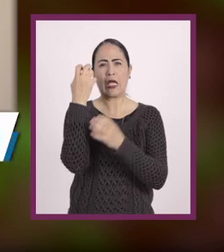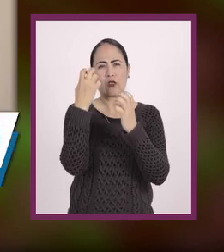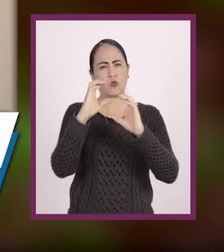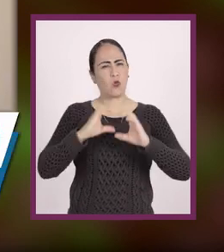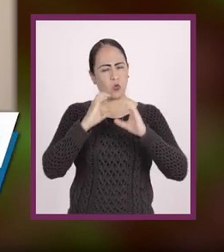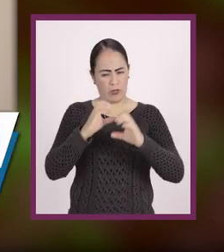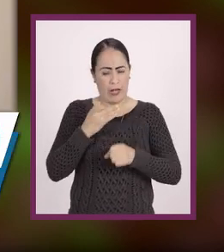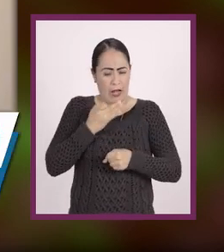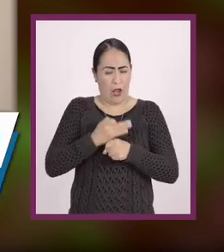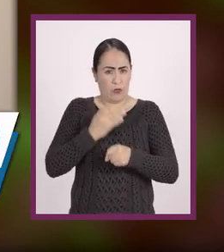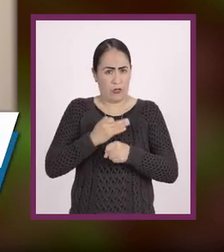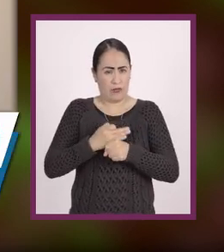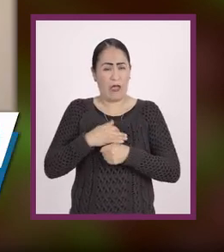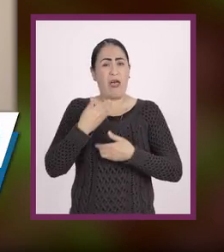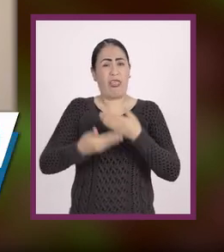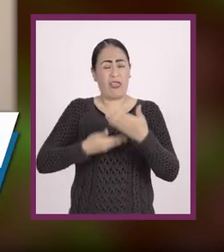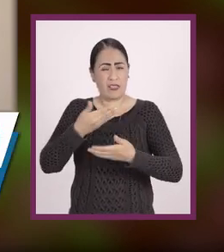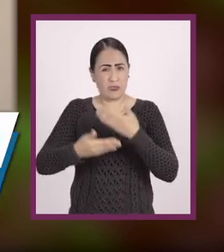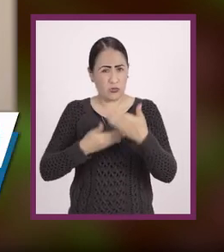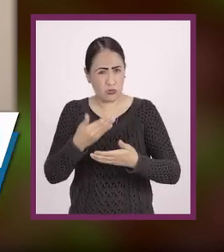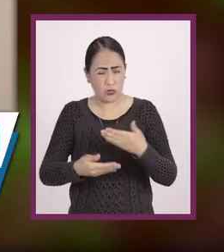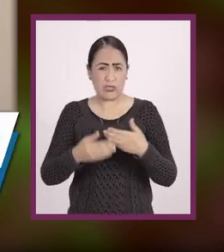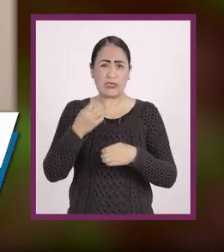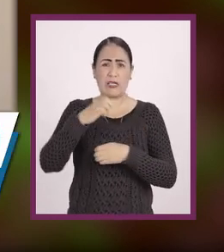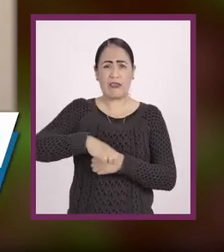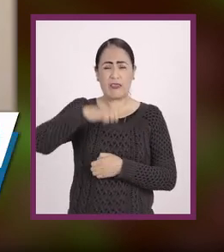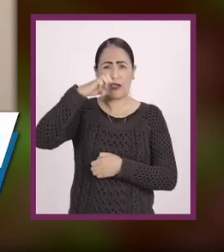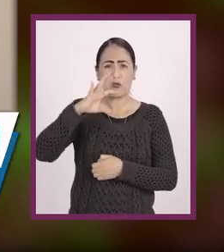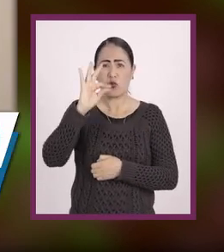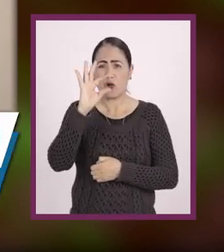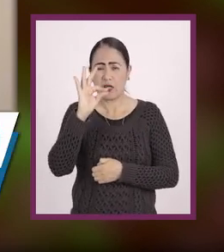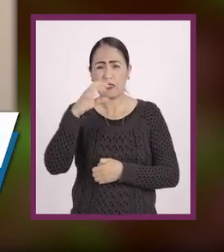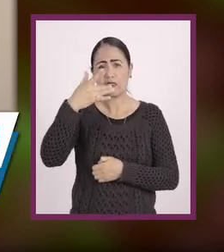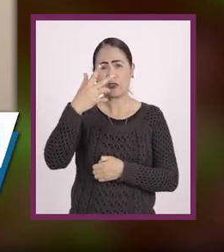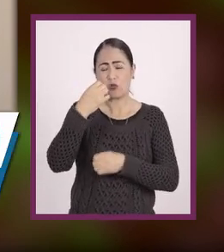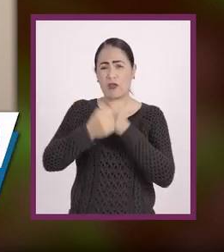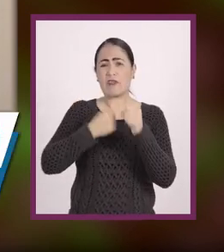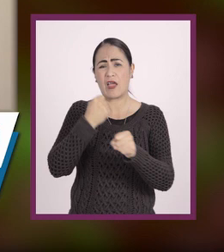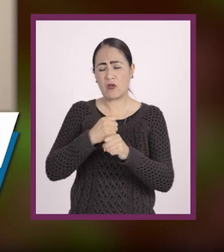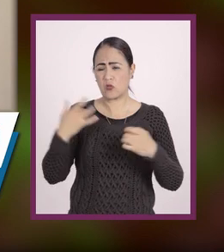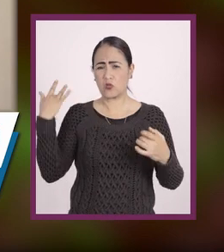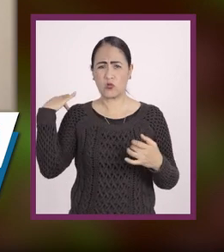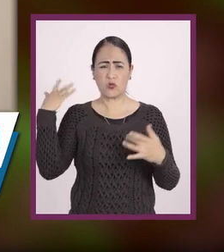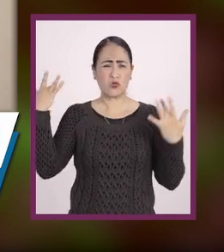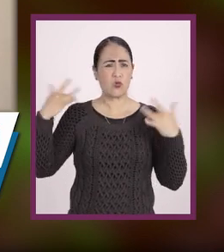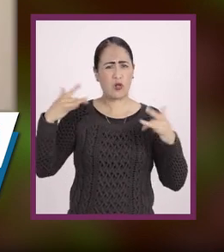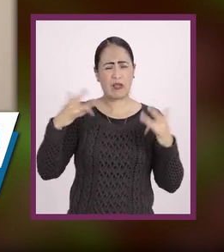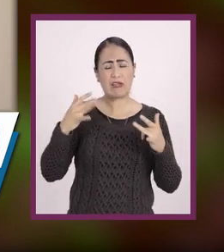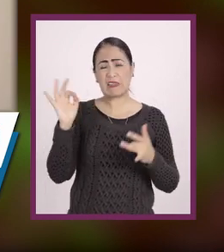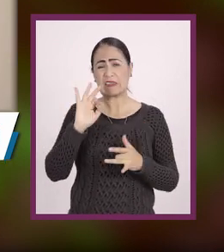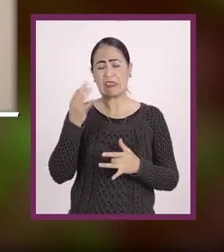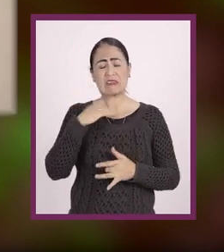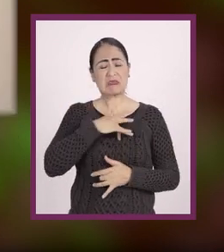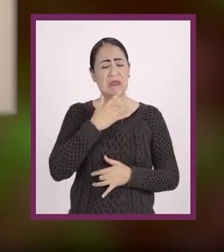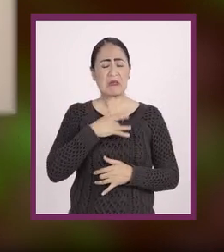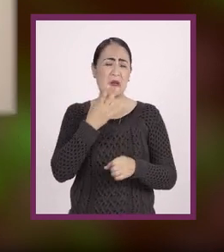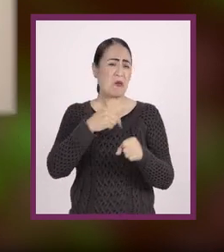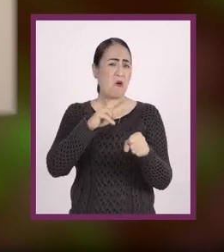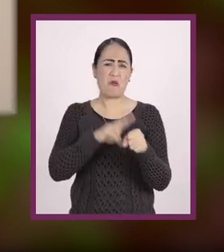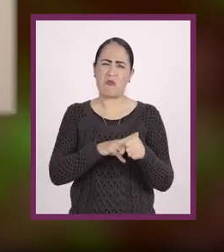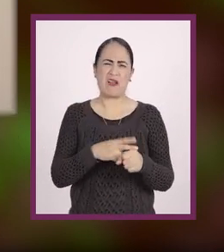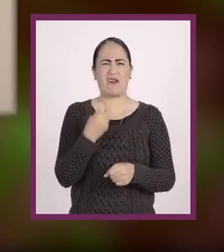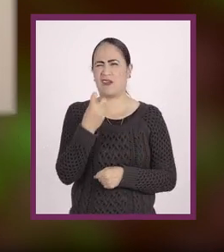si no lo hacemos desde ahorita no se empezara a doler la espalda a los 40-50 años y creemos que eso es normal cuando no lo es